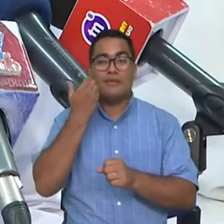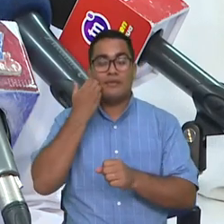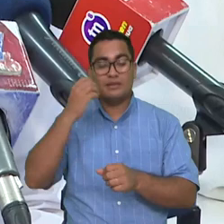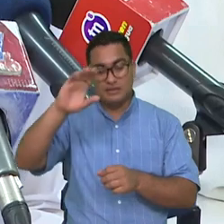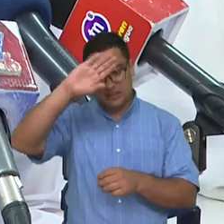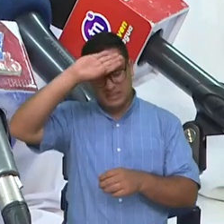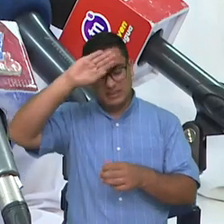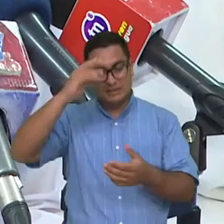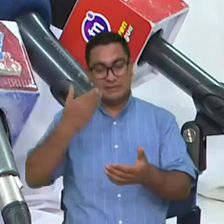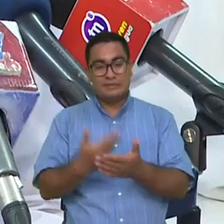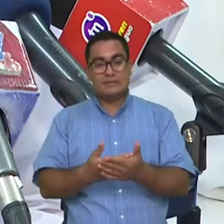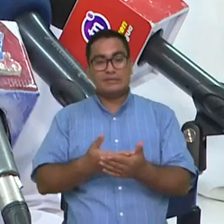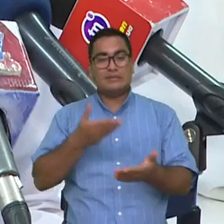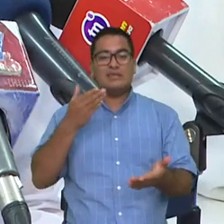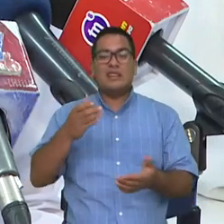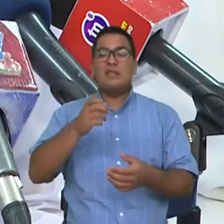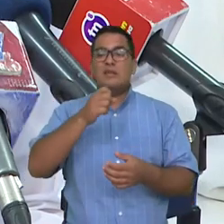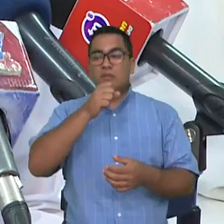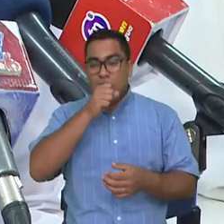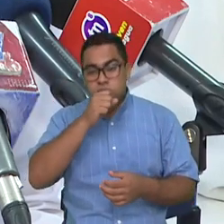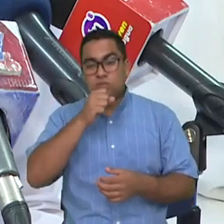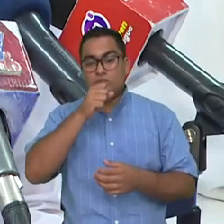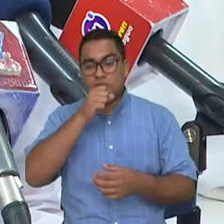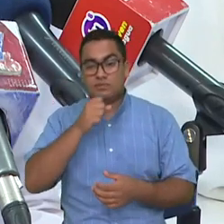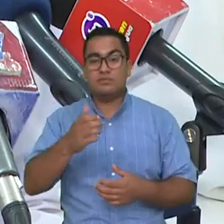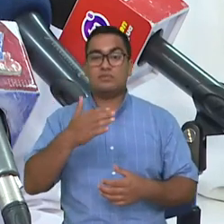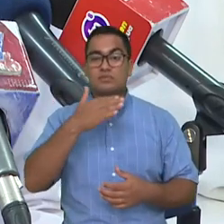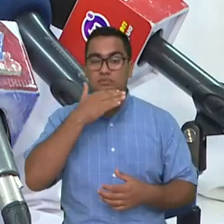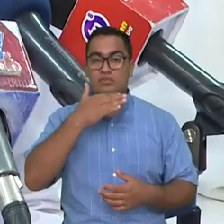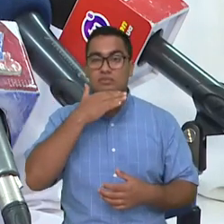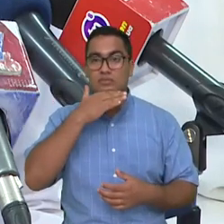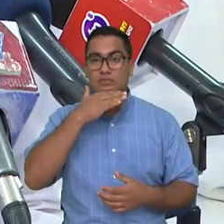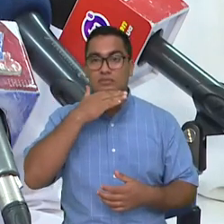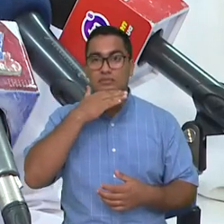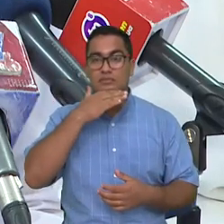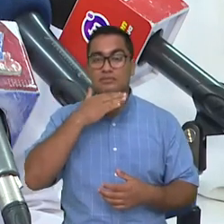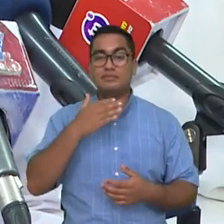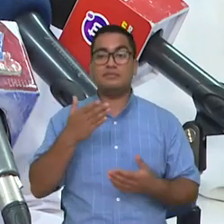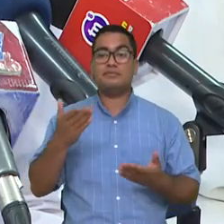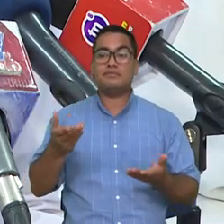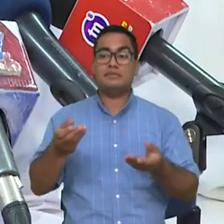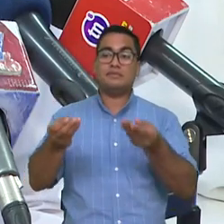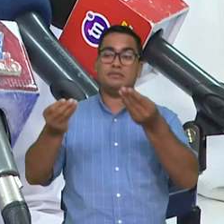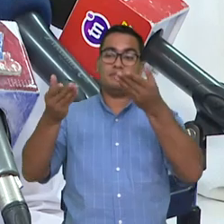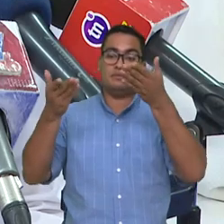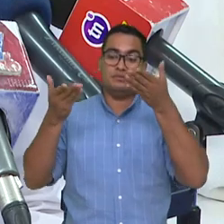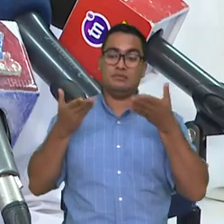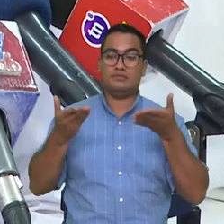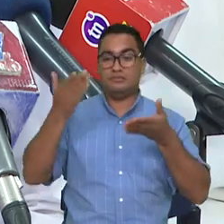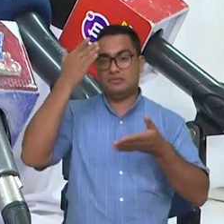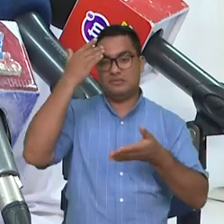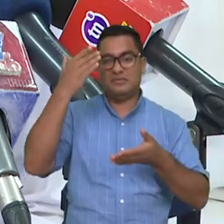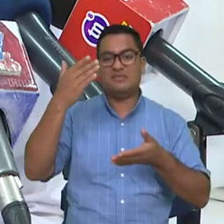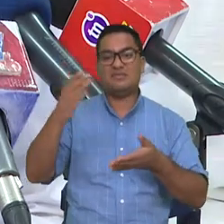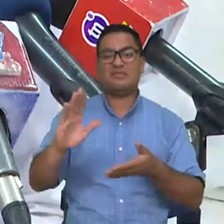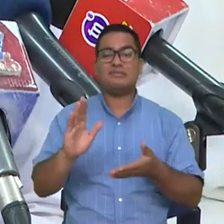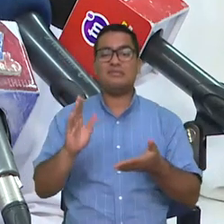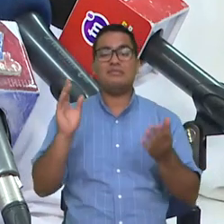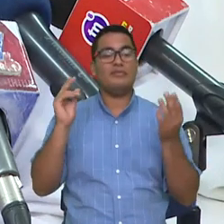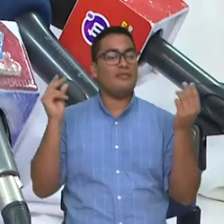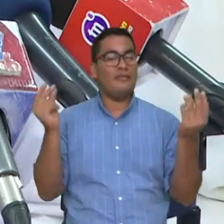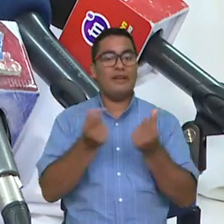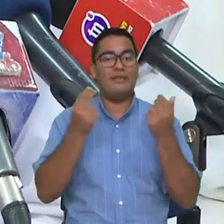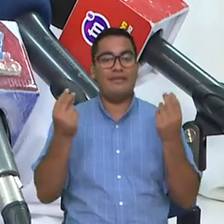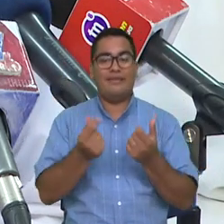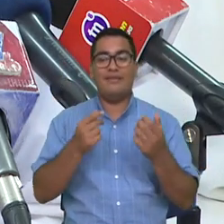la temperatura, la tos, ¿verdad?, y el malestar, nos reportó y nos dimos cuenta, pues, y tomamos